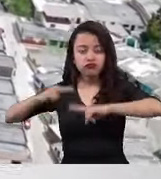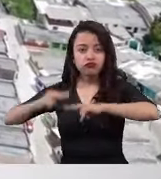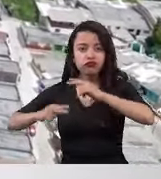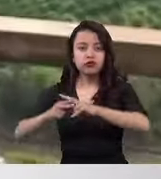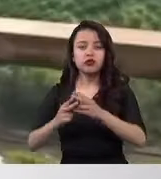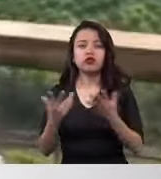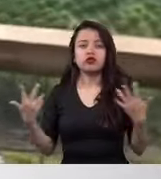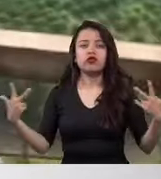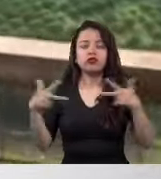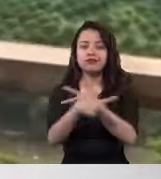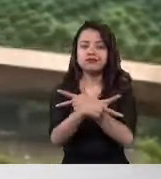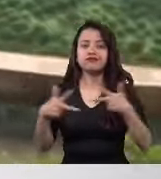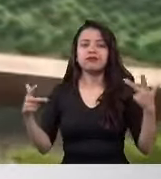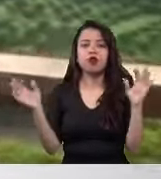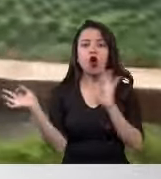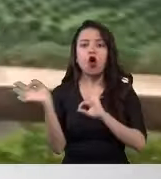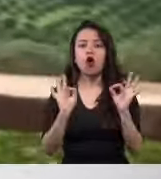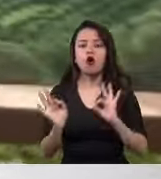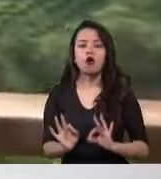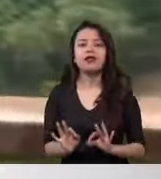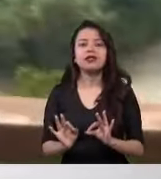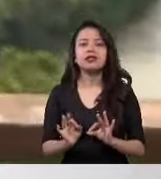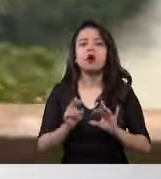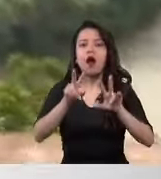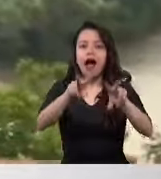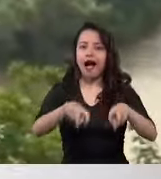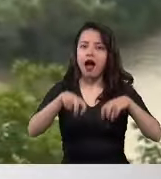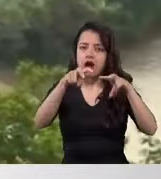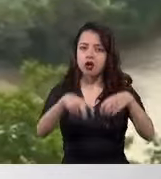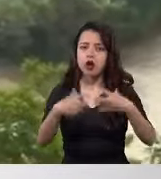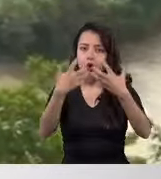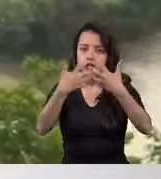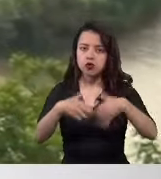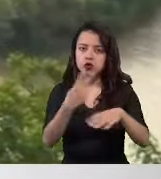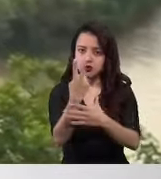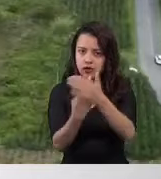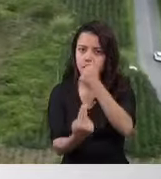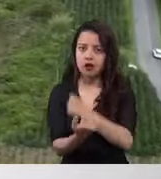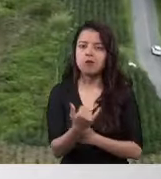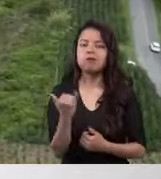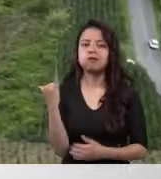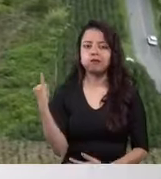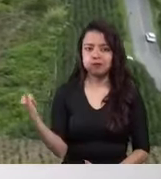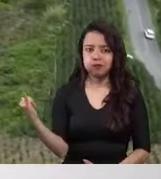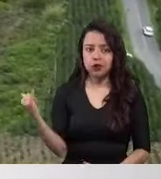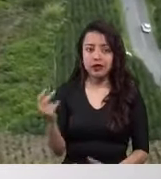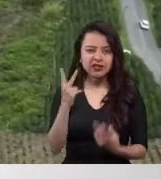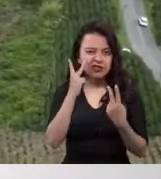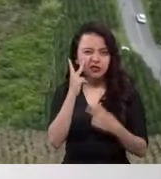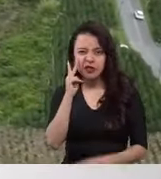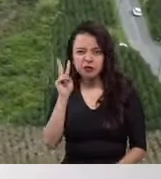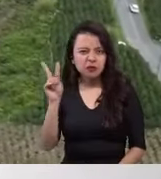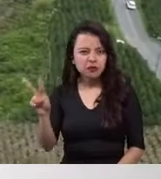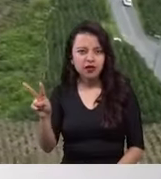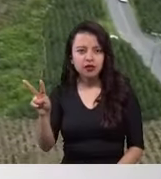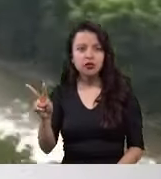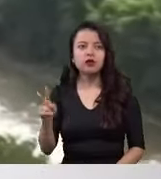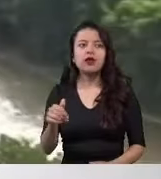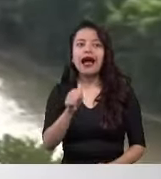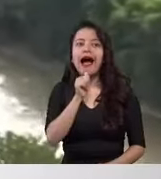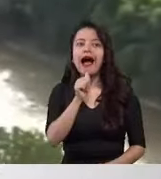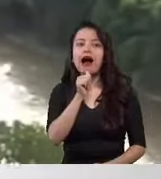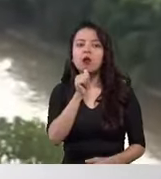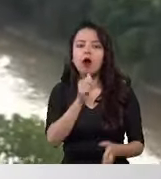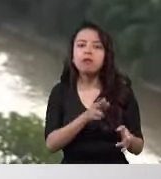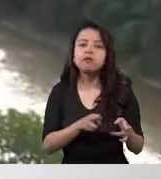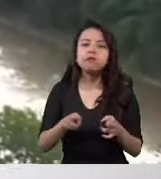agroindustrial de aquí del Cauca. Para quienes nos escuchan pero no nos pueden ver, estamos viendo justo el caudal del